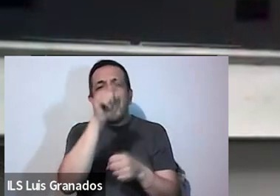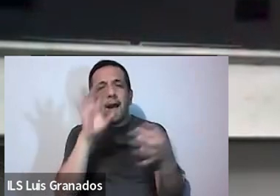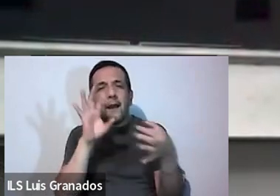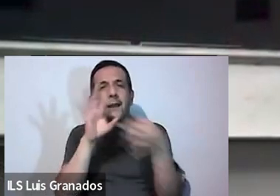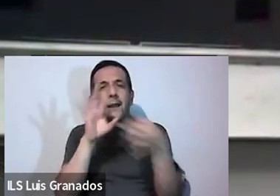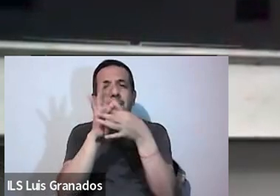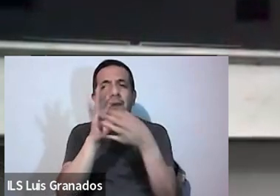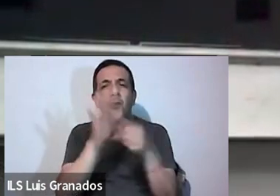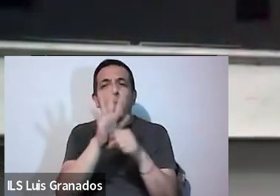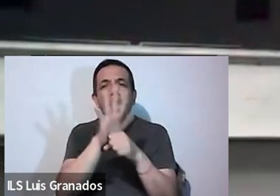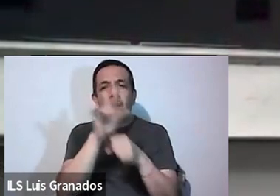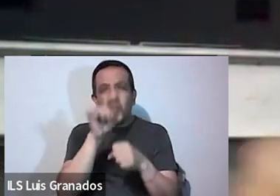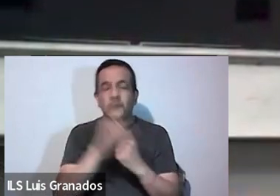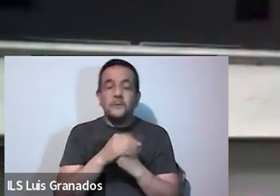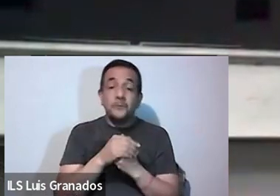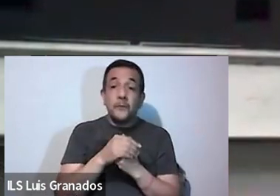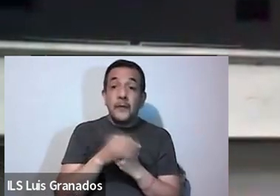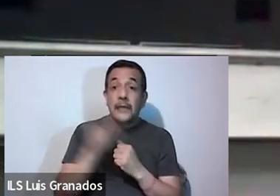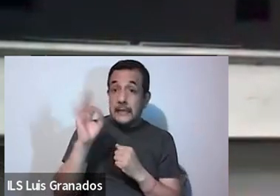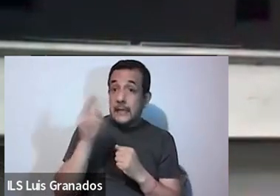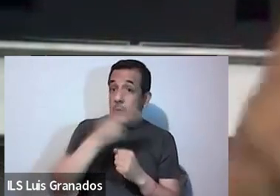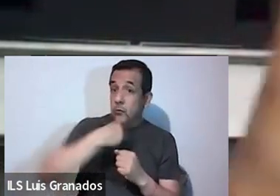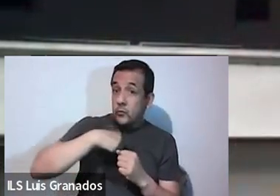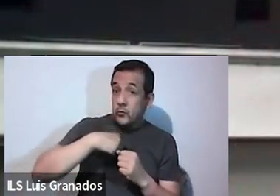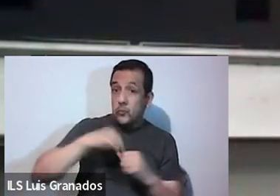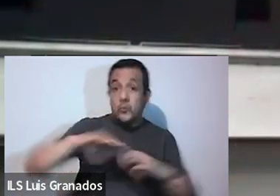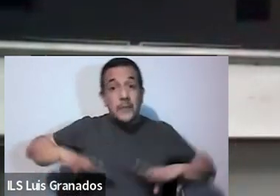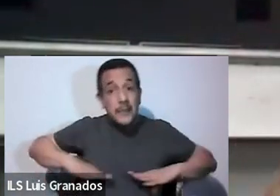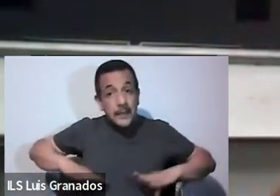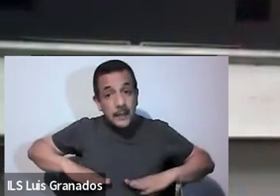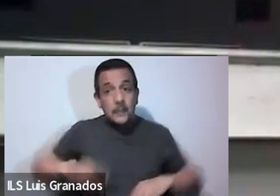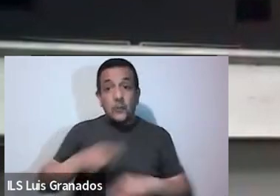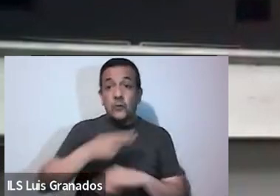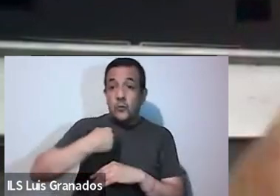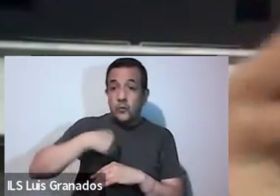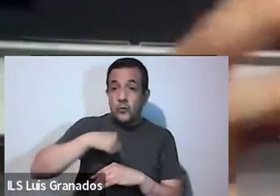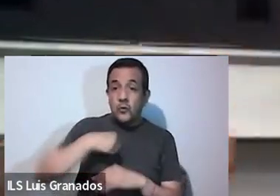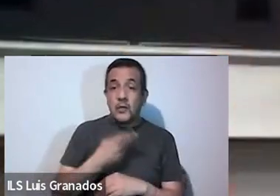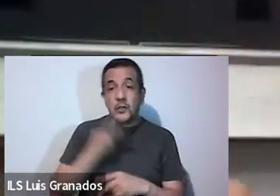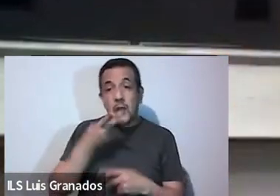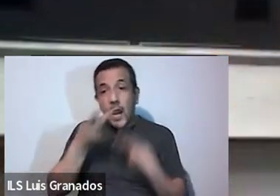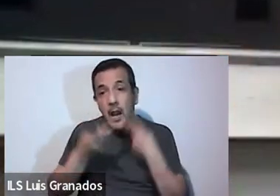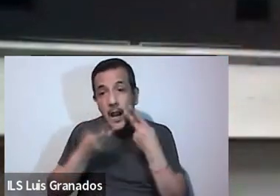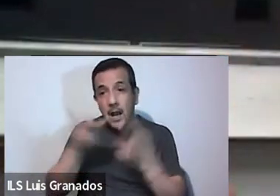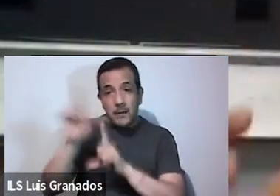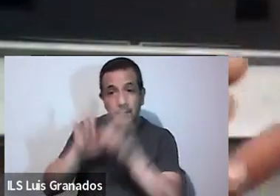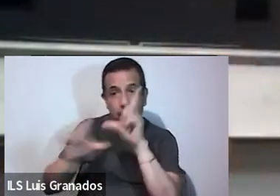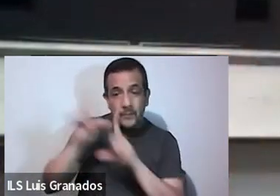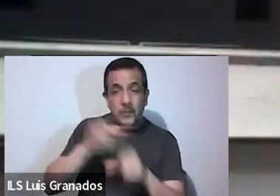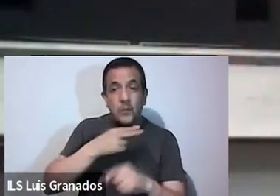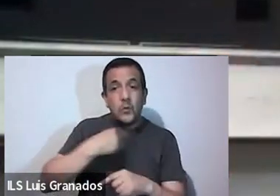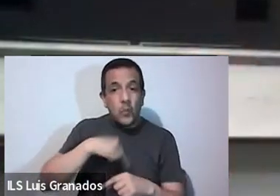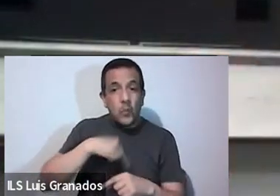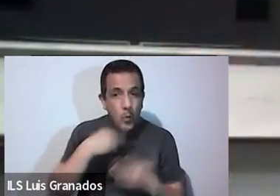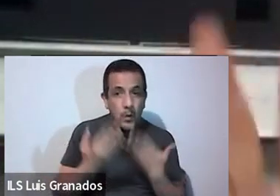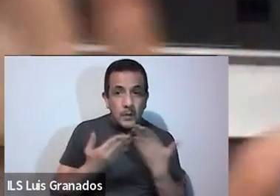¿eh? Que hoy nuestras actitudes, nuestro lenguaje, nuestra preparación,